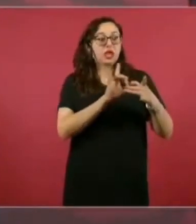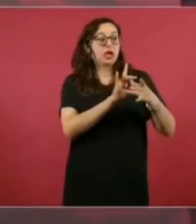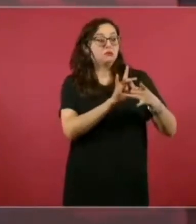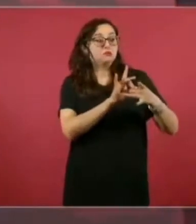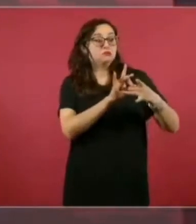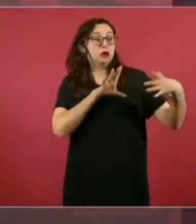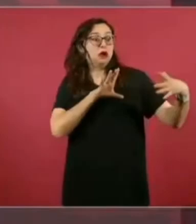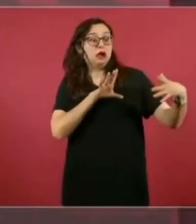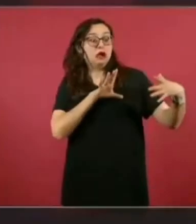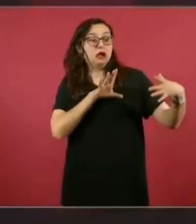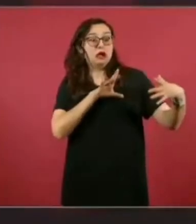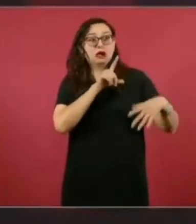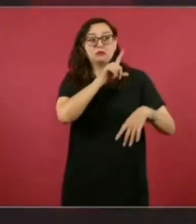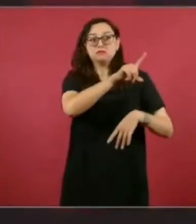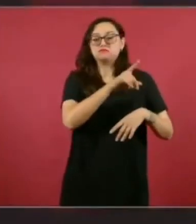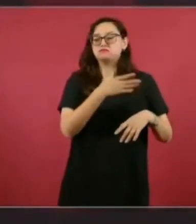país